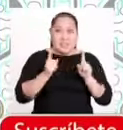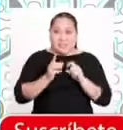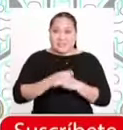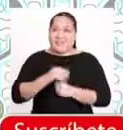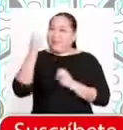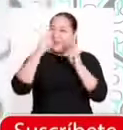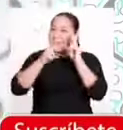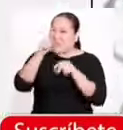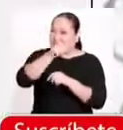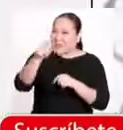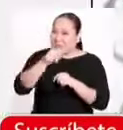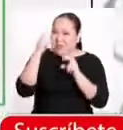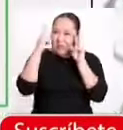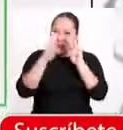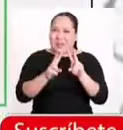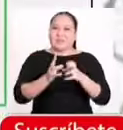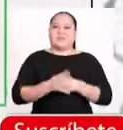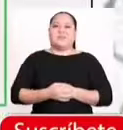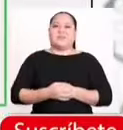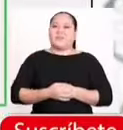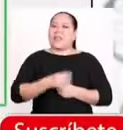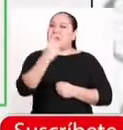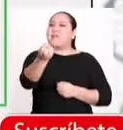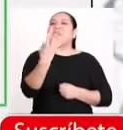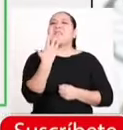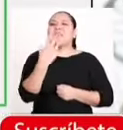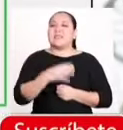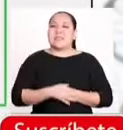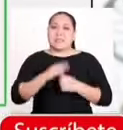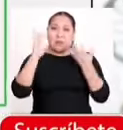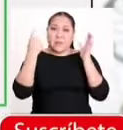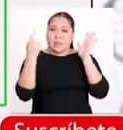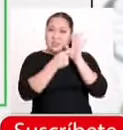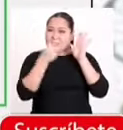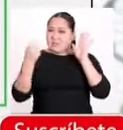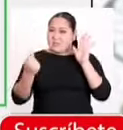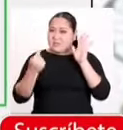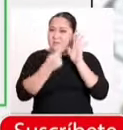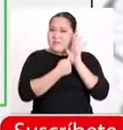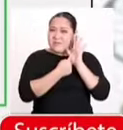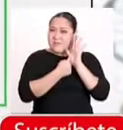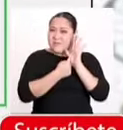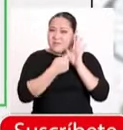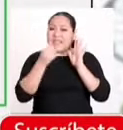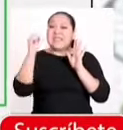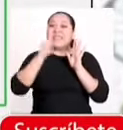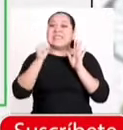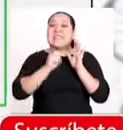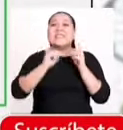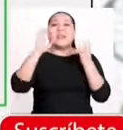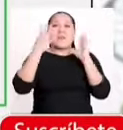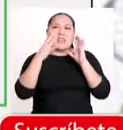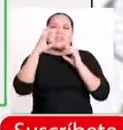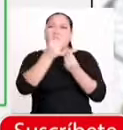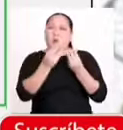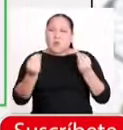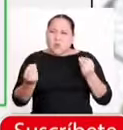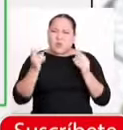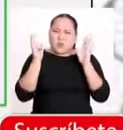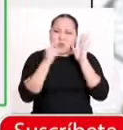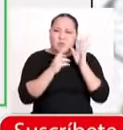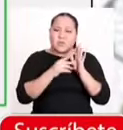Vamos a ver si ustedes logran verlas. ¿Qué me dicen? Se parecen, ¿no? Es verdad. Son muy parecidas.